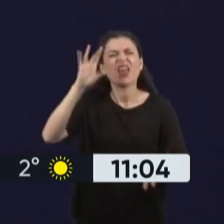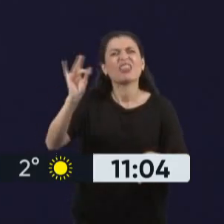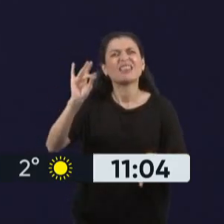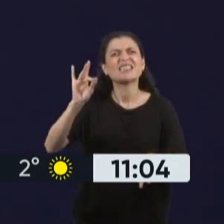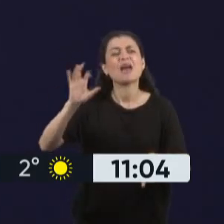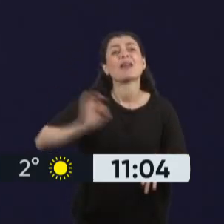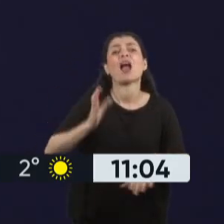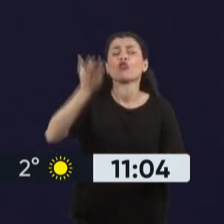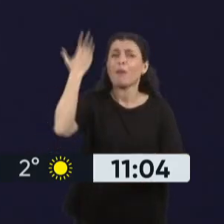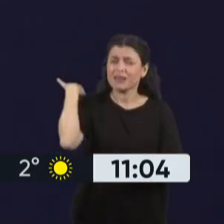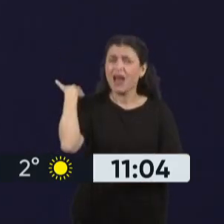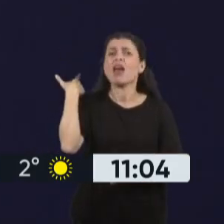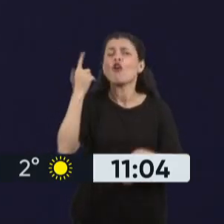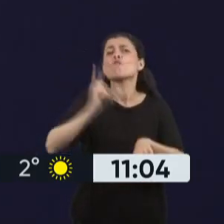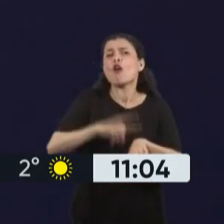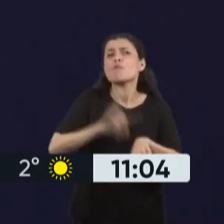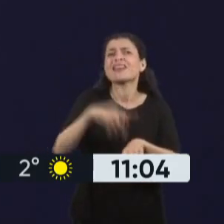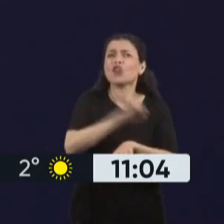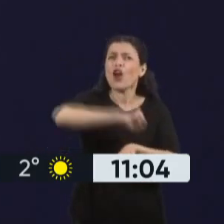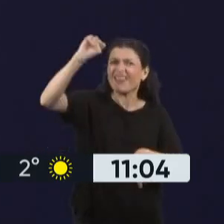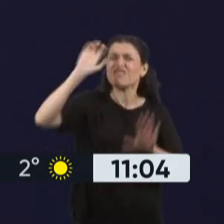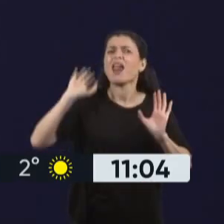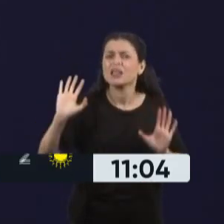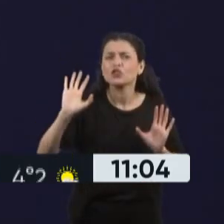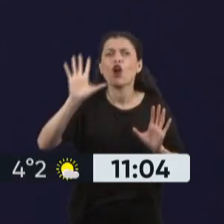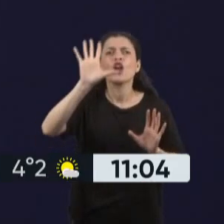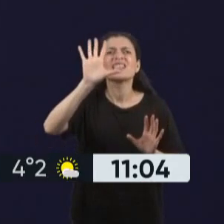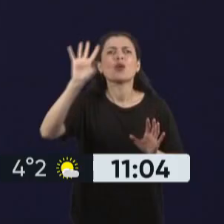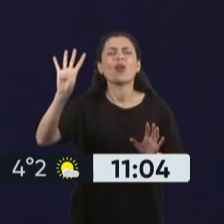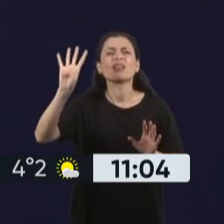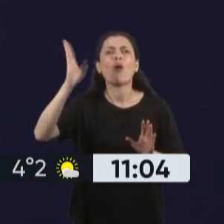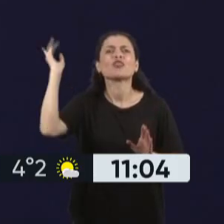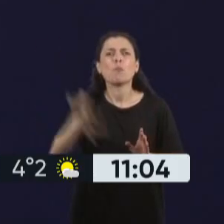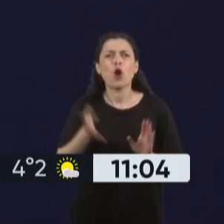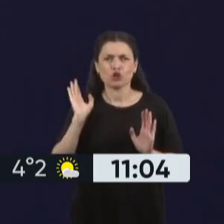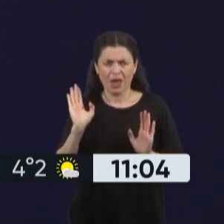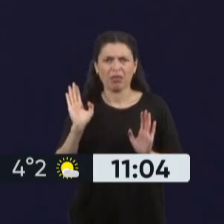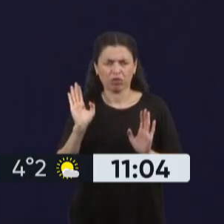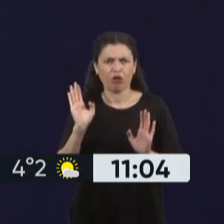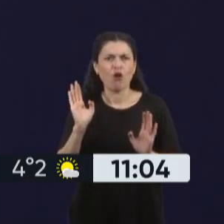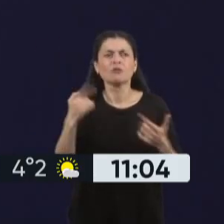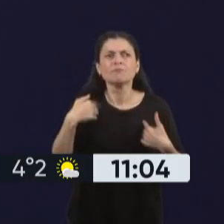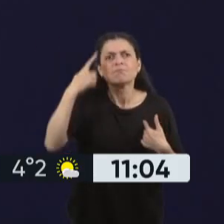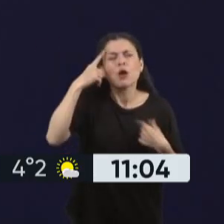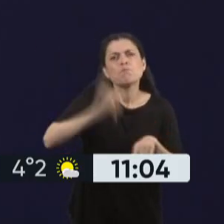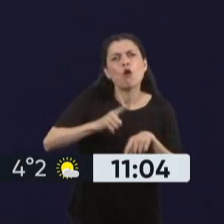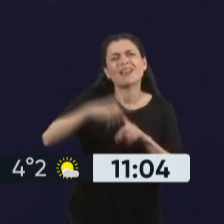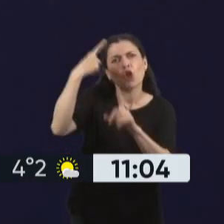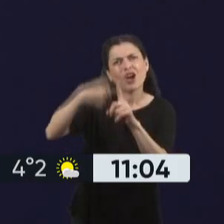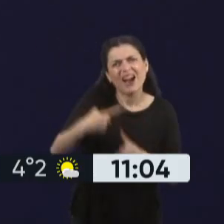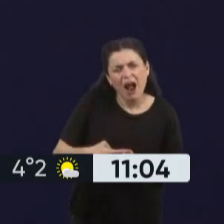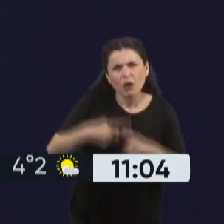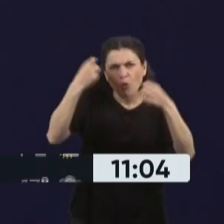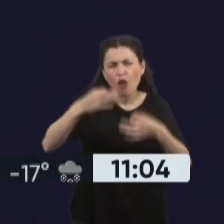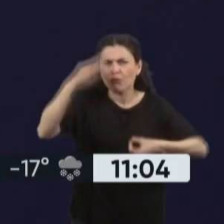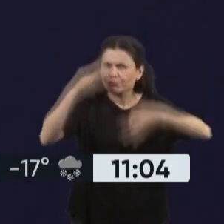del 2023 la inflación mayorista fue del 54%, que cuando uno hace el cálculo bien